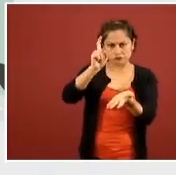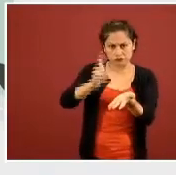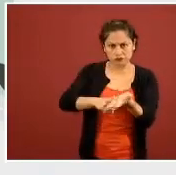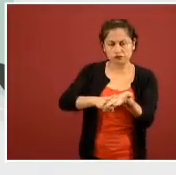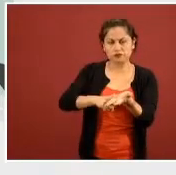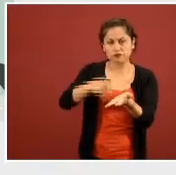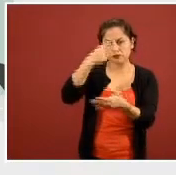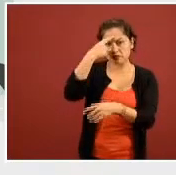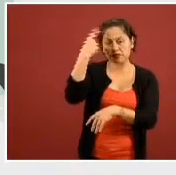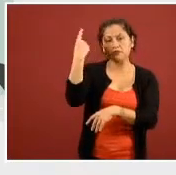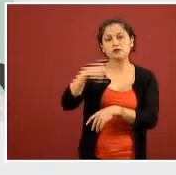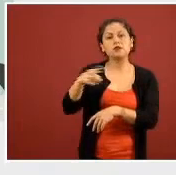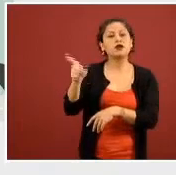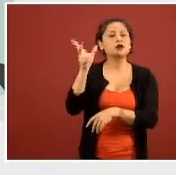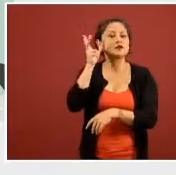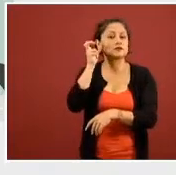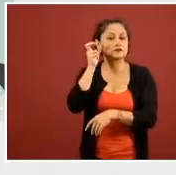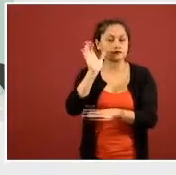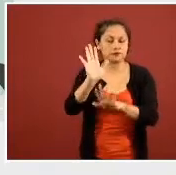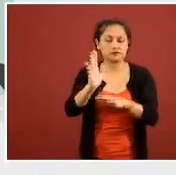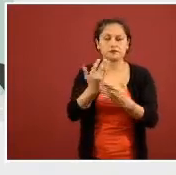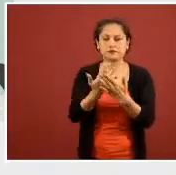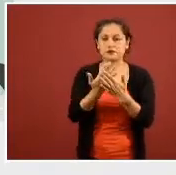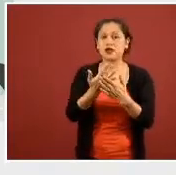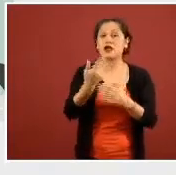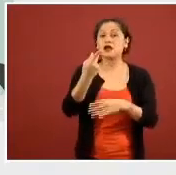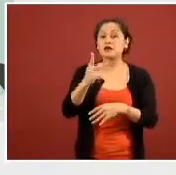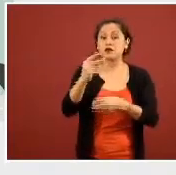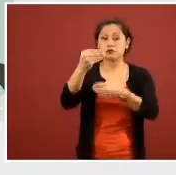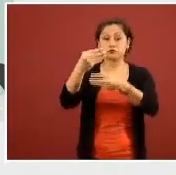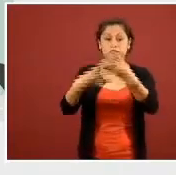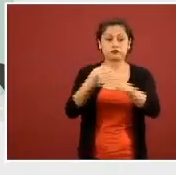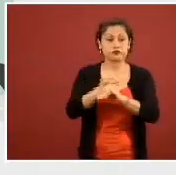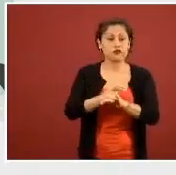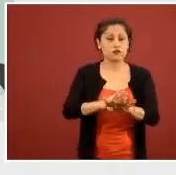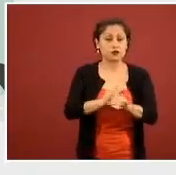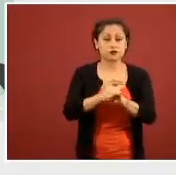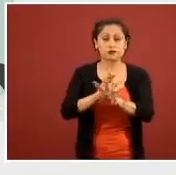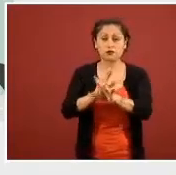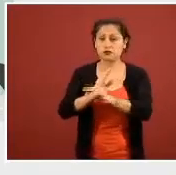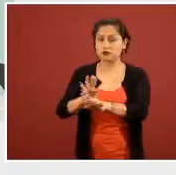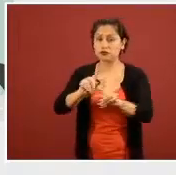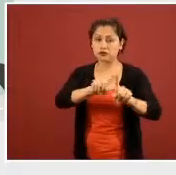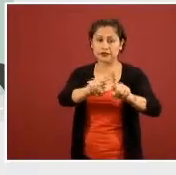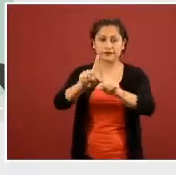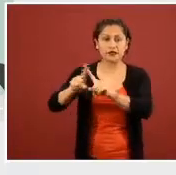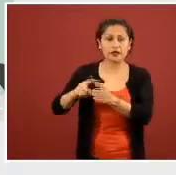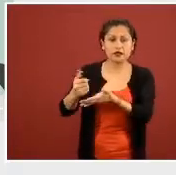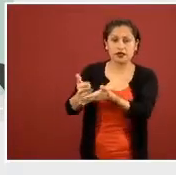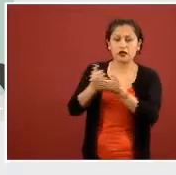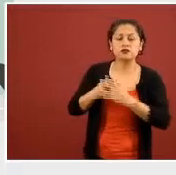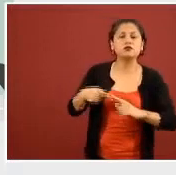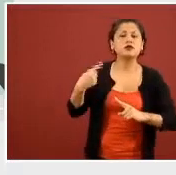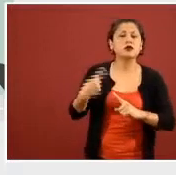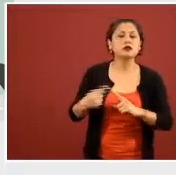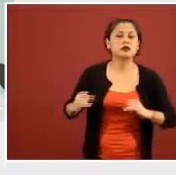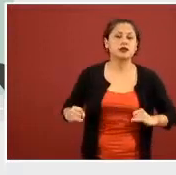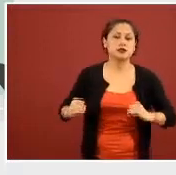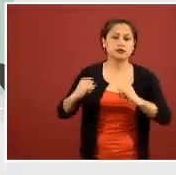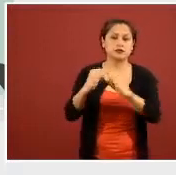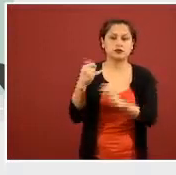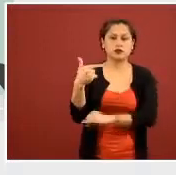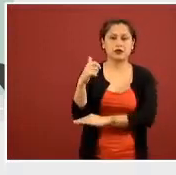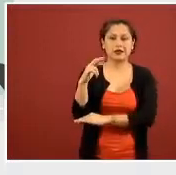escuchar el audio. Pero toda esta información la hemos estado recabando también con el apoyo del Instituto Nacional de